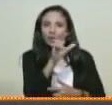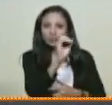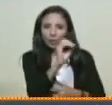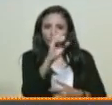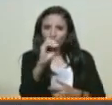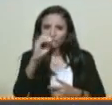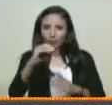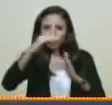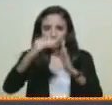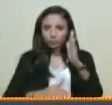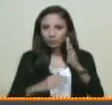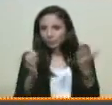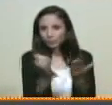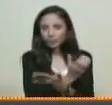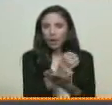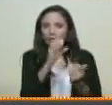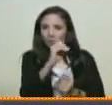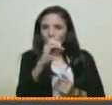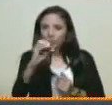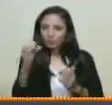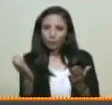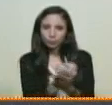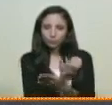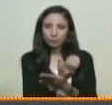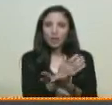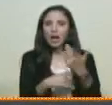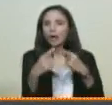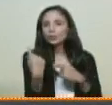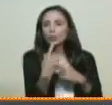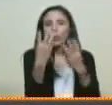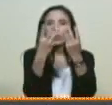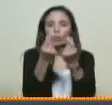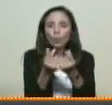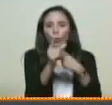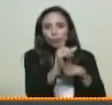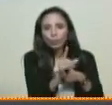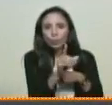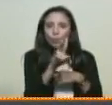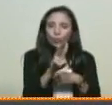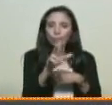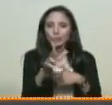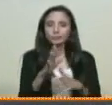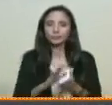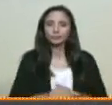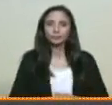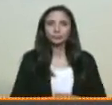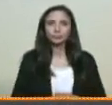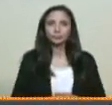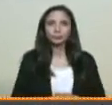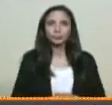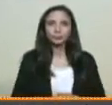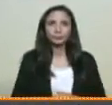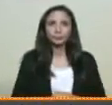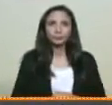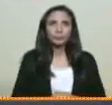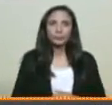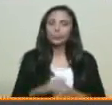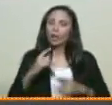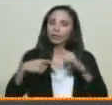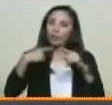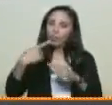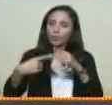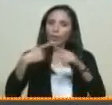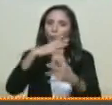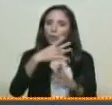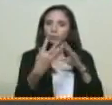Nuevo cono monetario, la defensa del Bolívar, que ahora pasaremos a catalogar, a conceptuar como